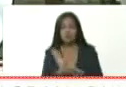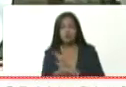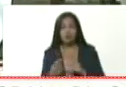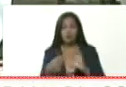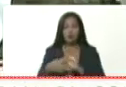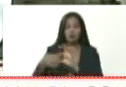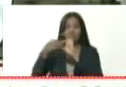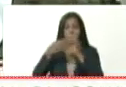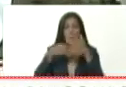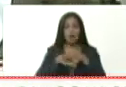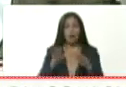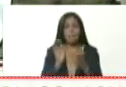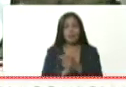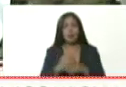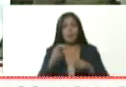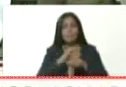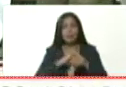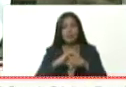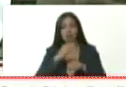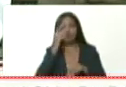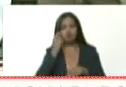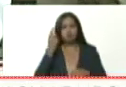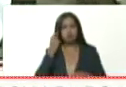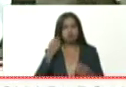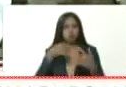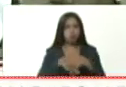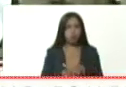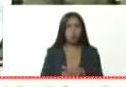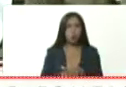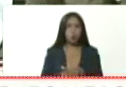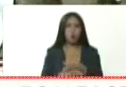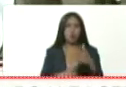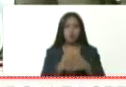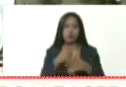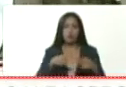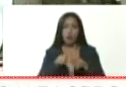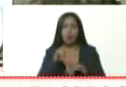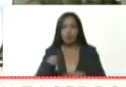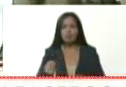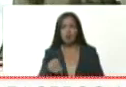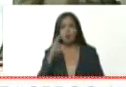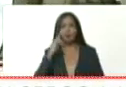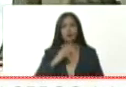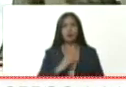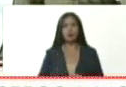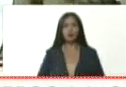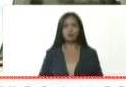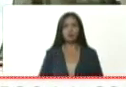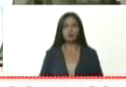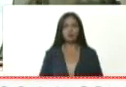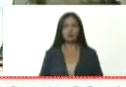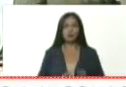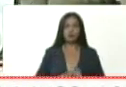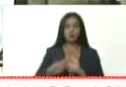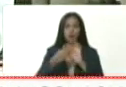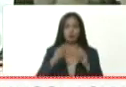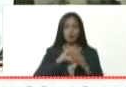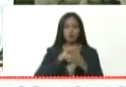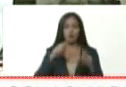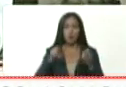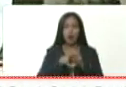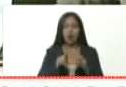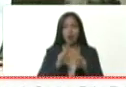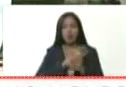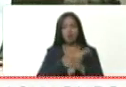compañeros ministros y ministras altos funcionarios del estado bolivariano que articular las fuerzas